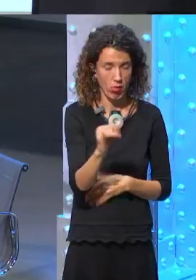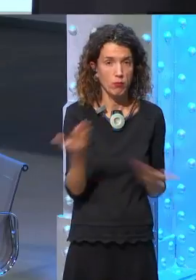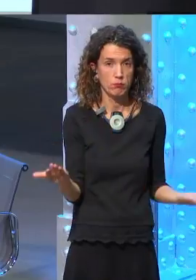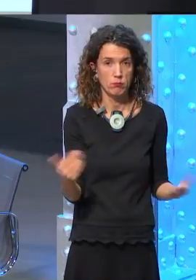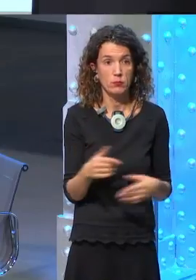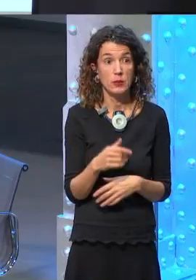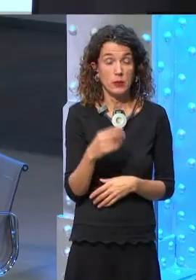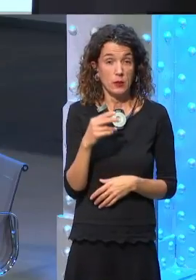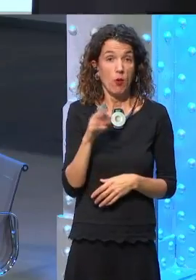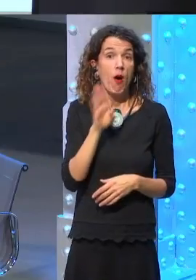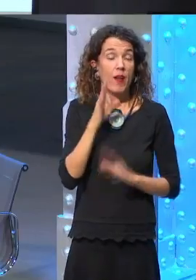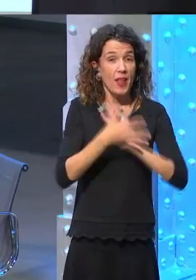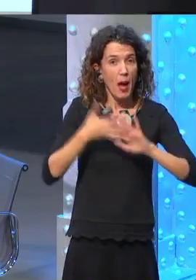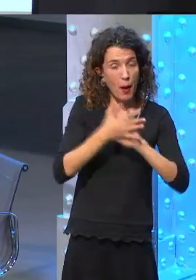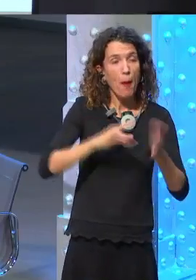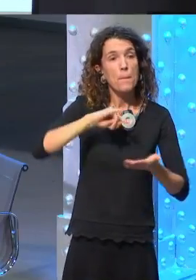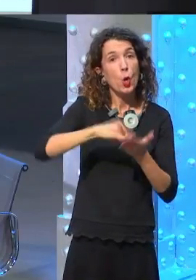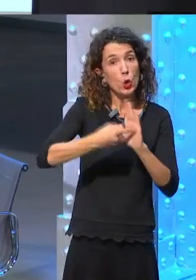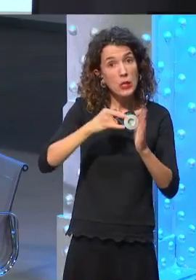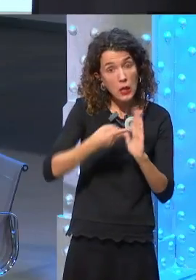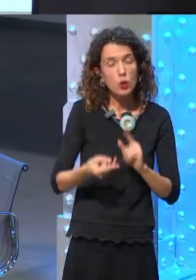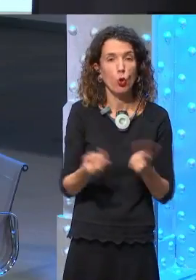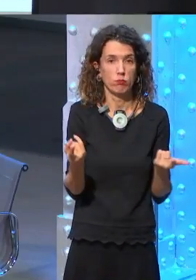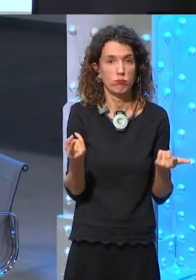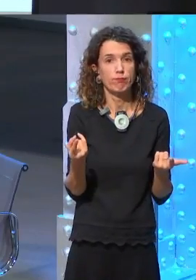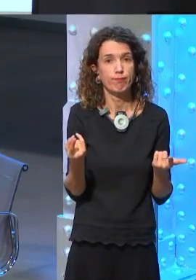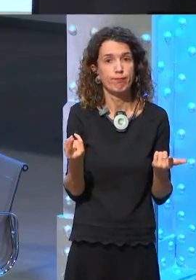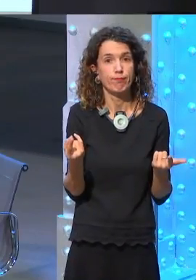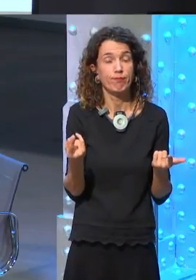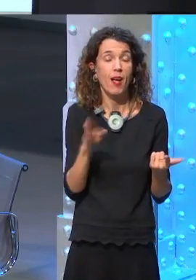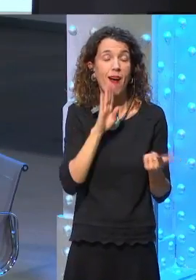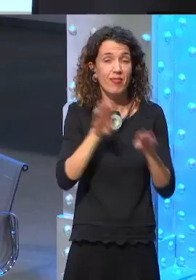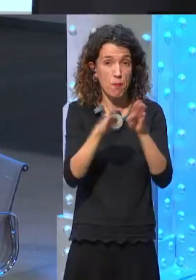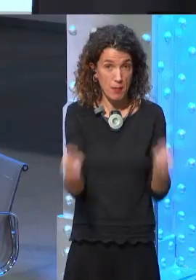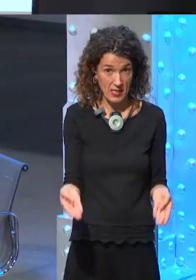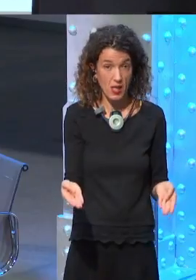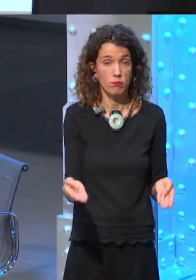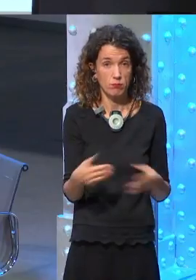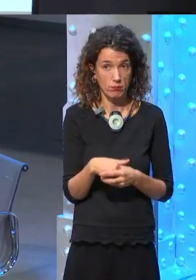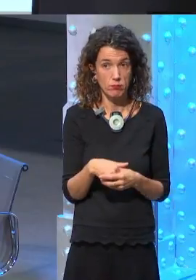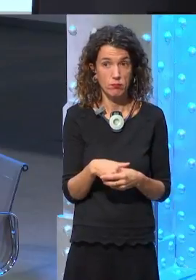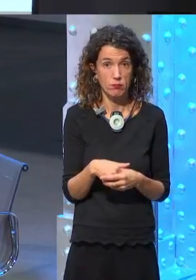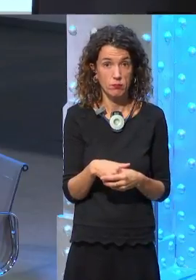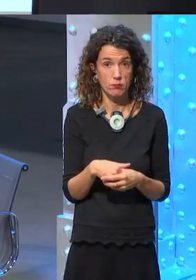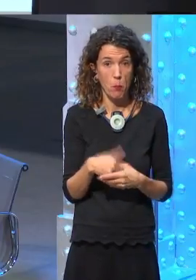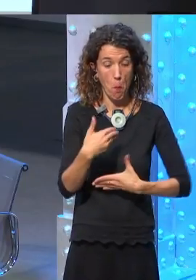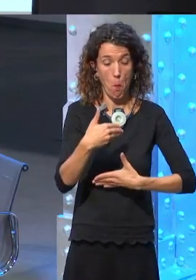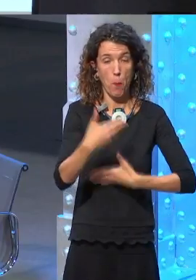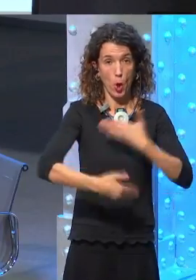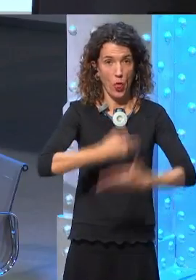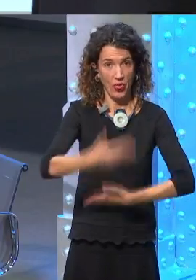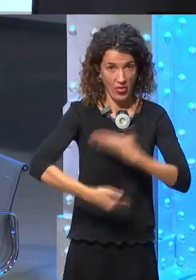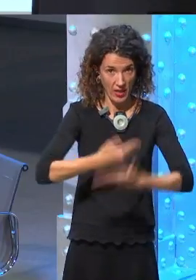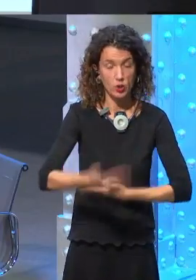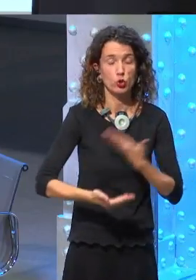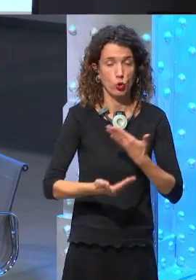es a lo que me refería con el proyecto M-Table de la mesa, que es diseñar procesos en lugar